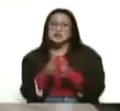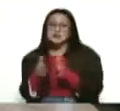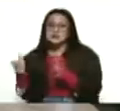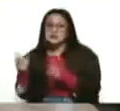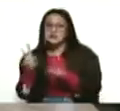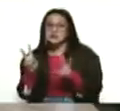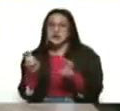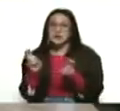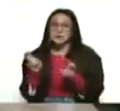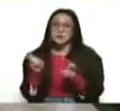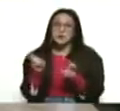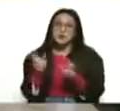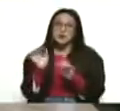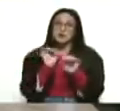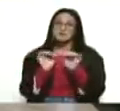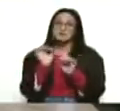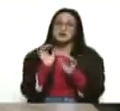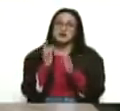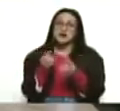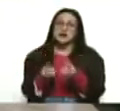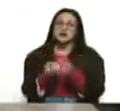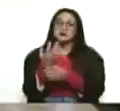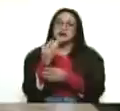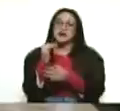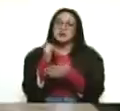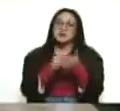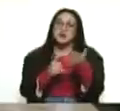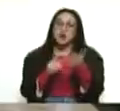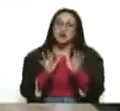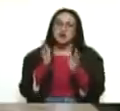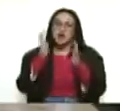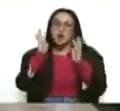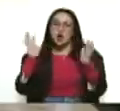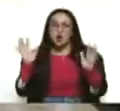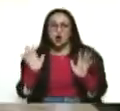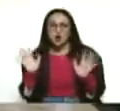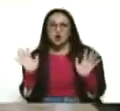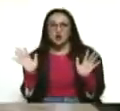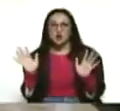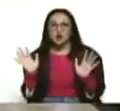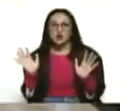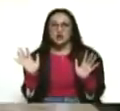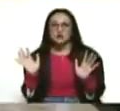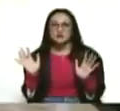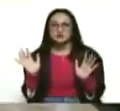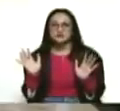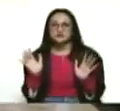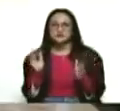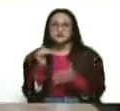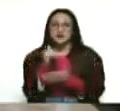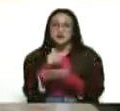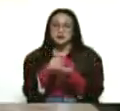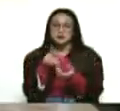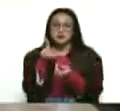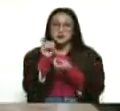materia para evitar la creación de impuestos temerarios, de impuestos locos, de impuestos que realmente